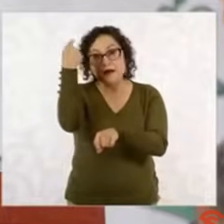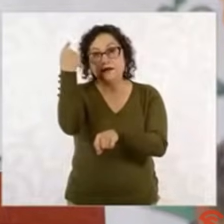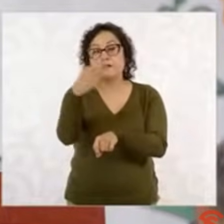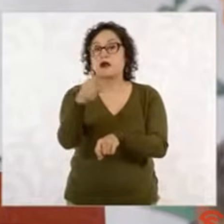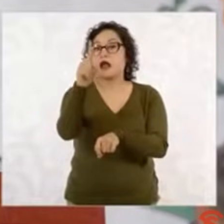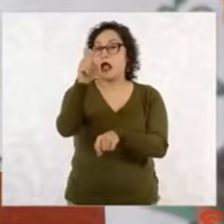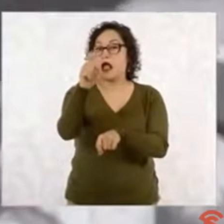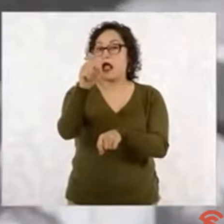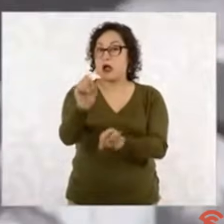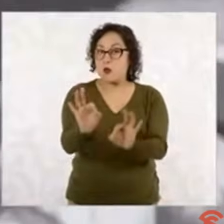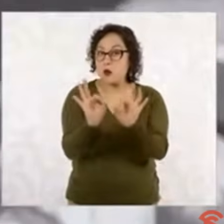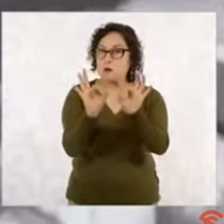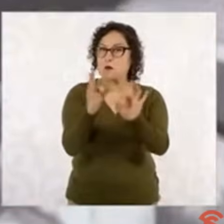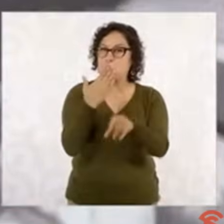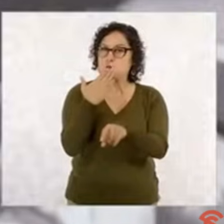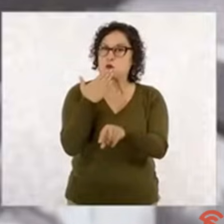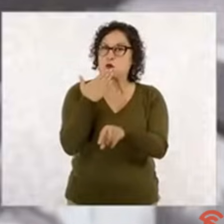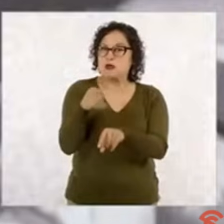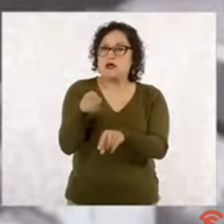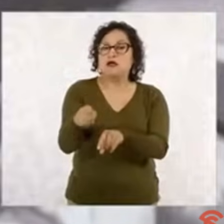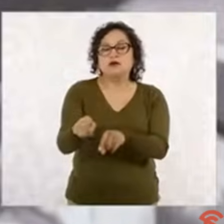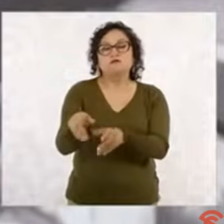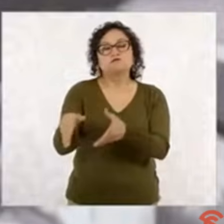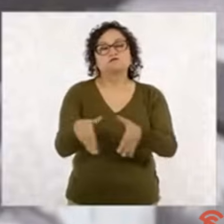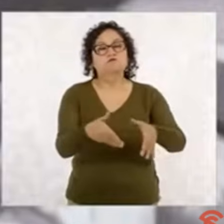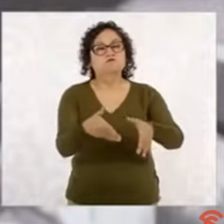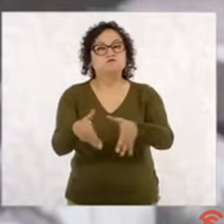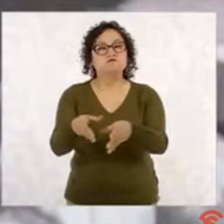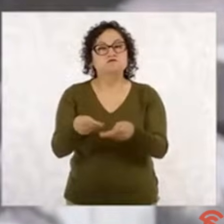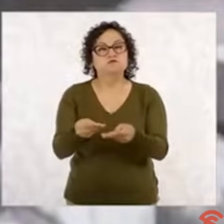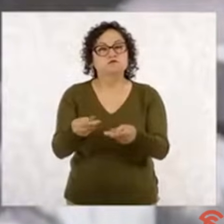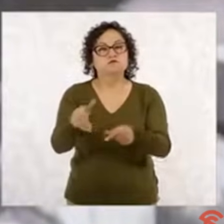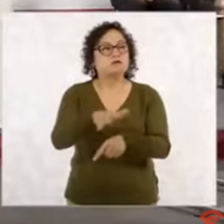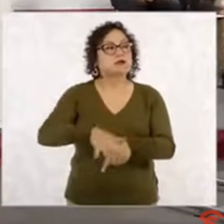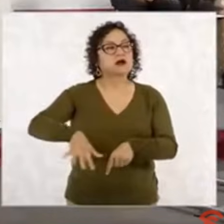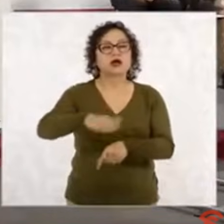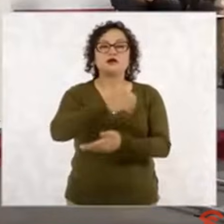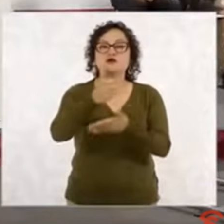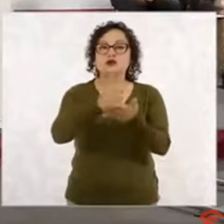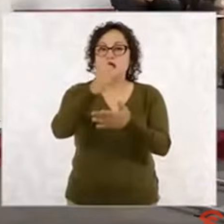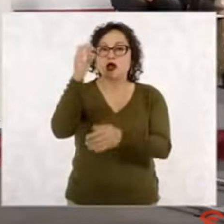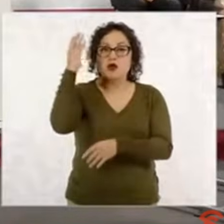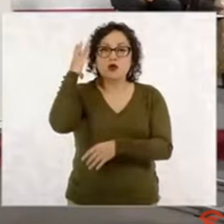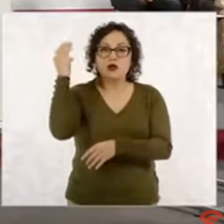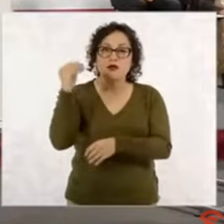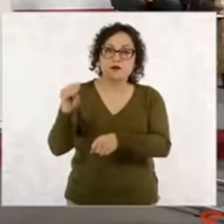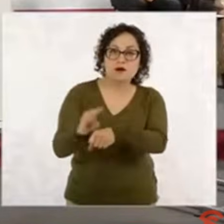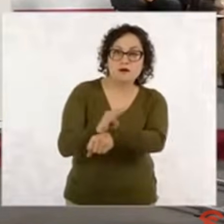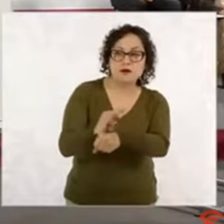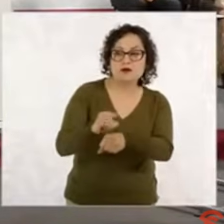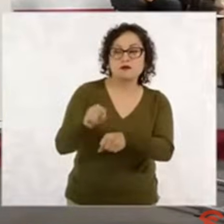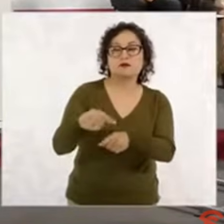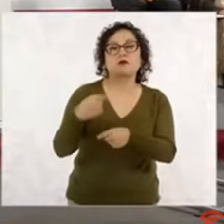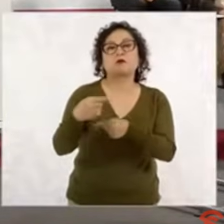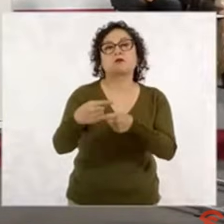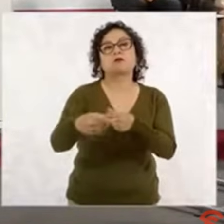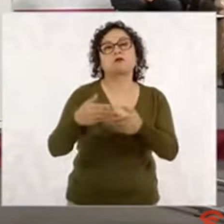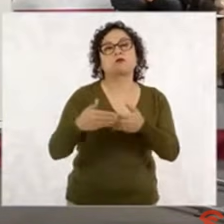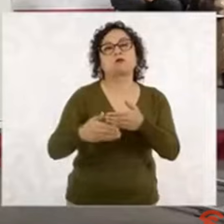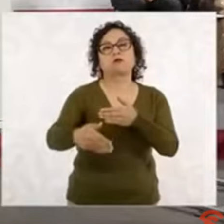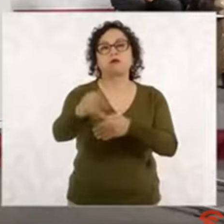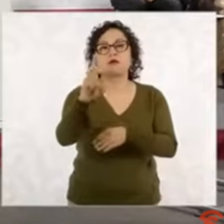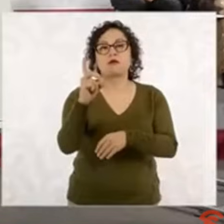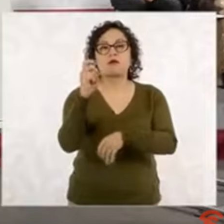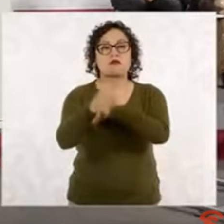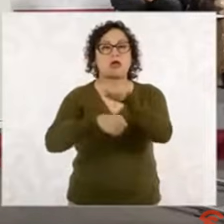siguientes 30 años en el estado, en la ciudad de Colima. Y si me lo permite, Presidenta, le cedería el uso de la voz de aquel